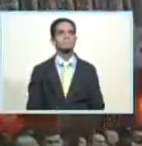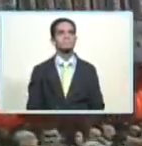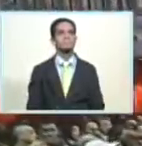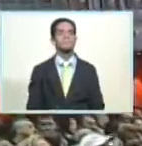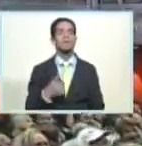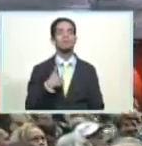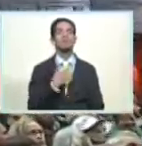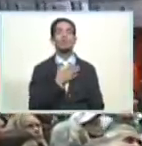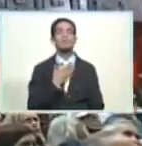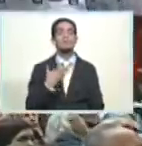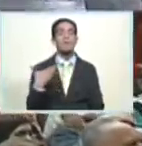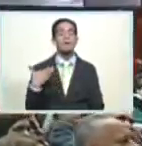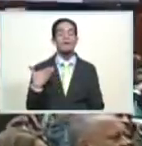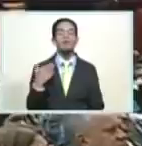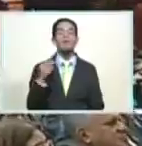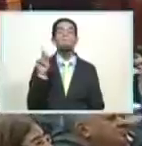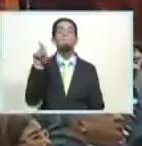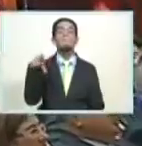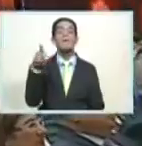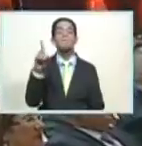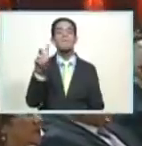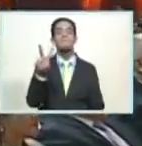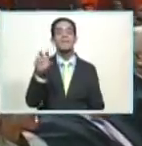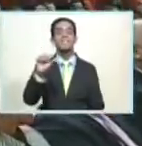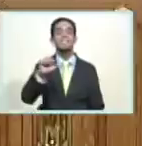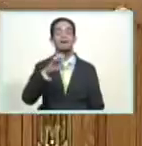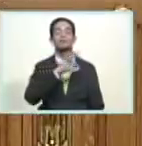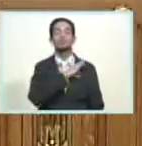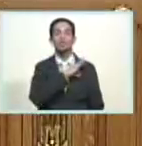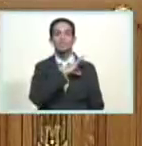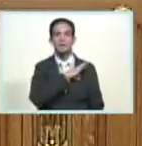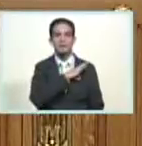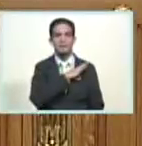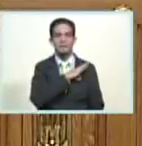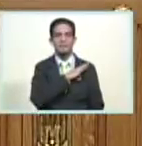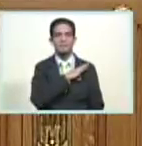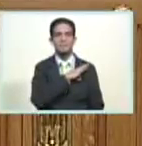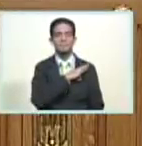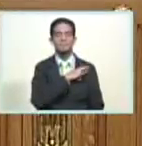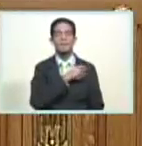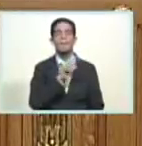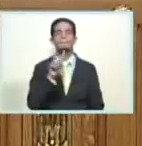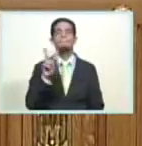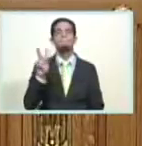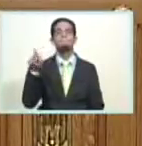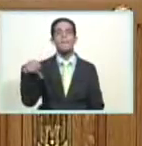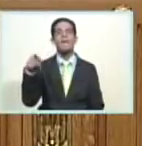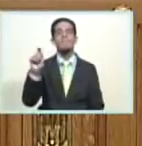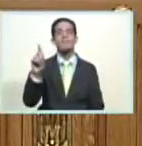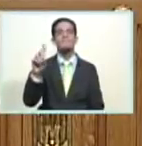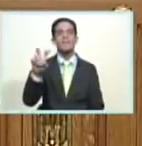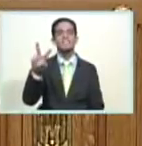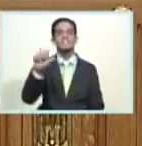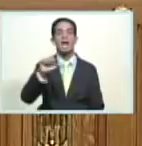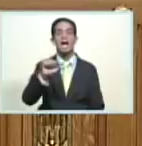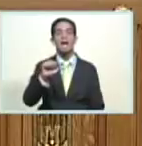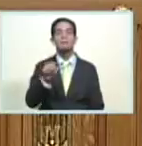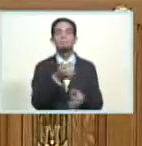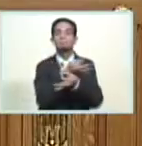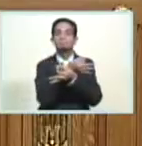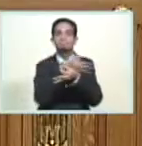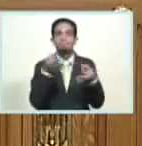Yo quiero una PDVSA socialista. Y como dice el PPT, una PDVSA ética, soberana,